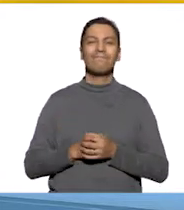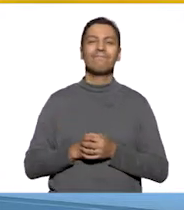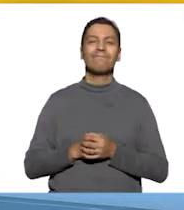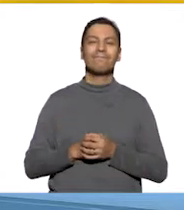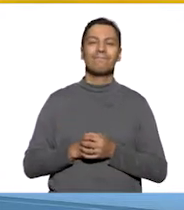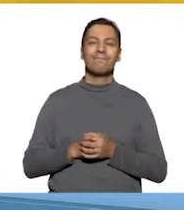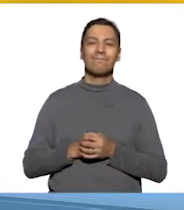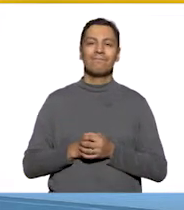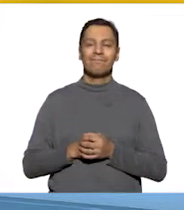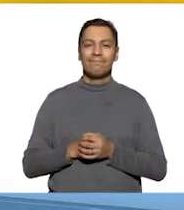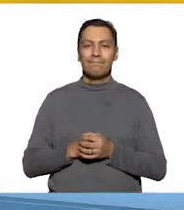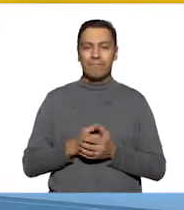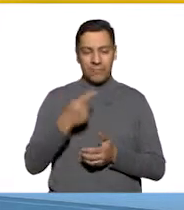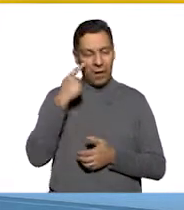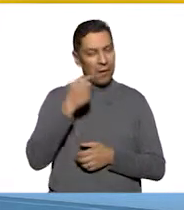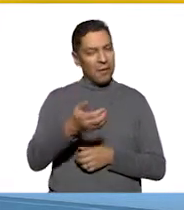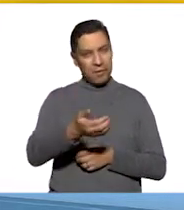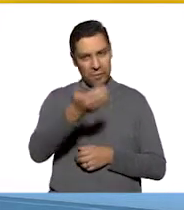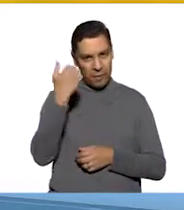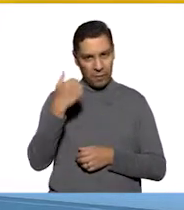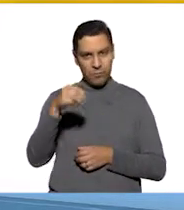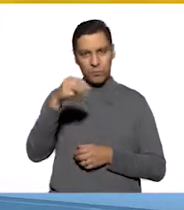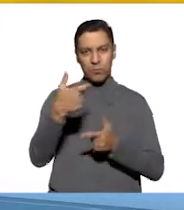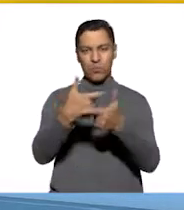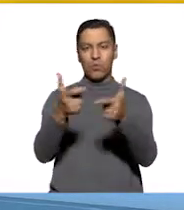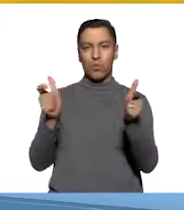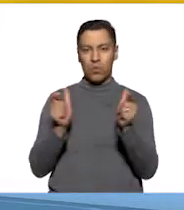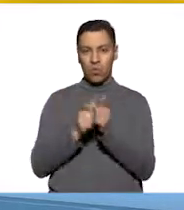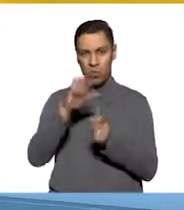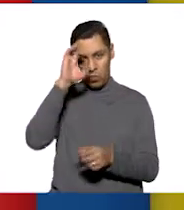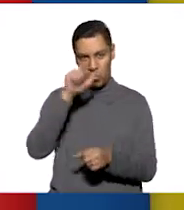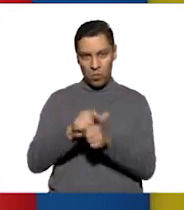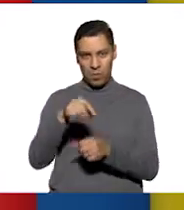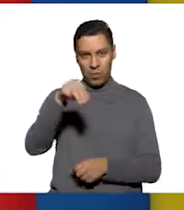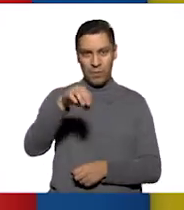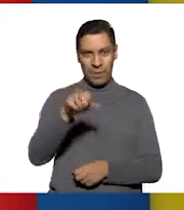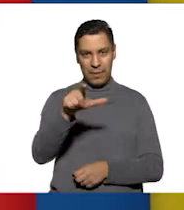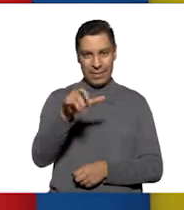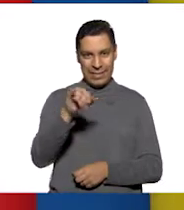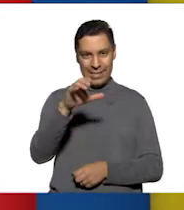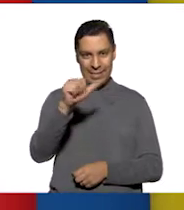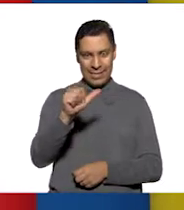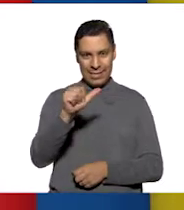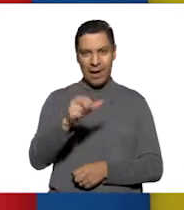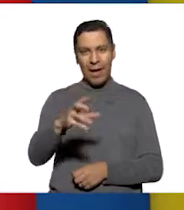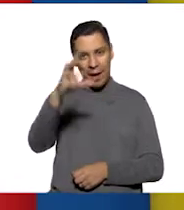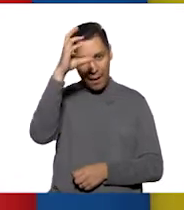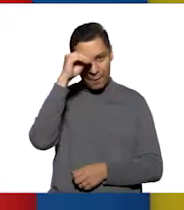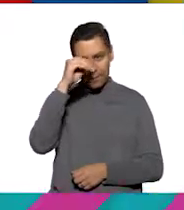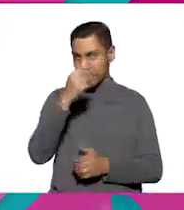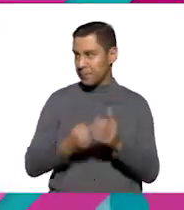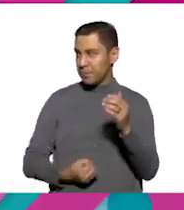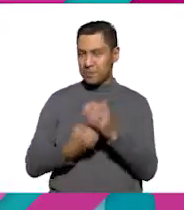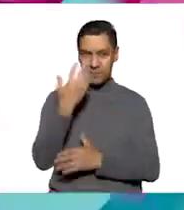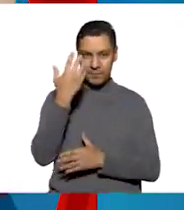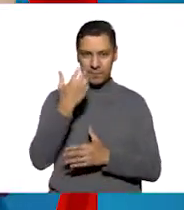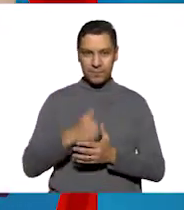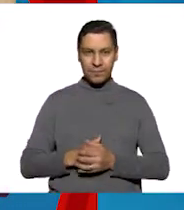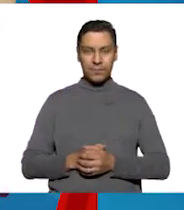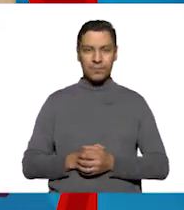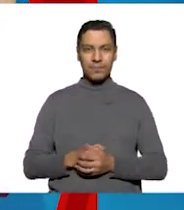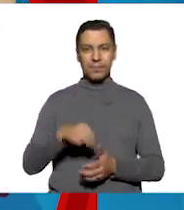les parece si aprendemos algo sobre los mexicas con un video? Escuchemos el video con atención.